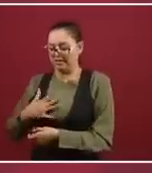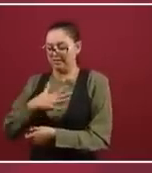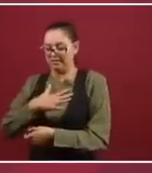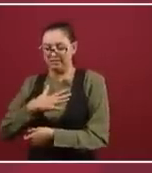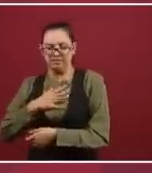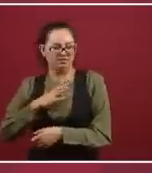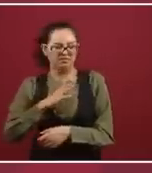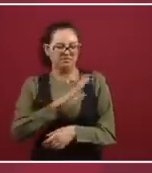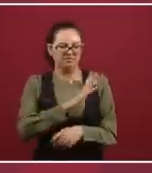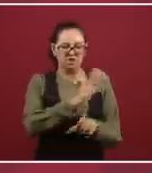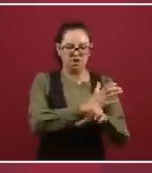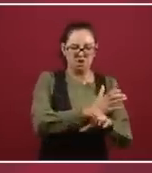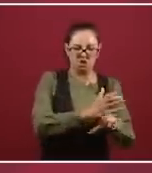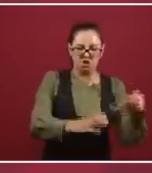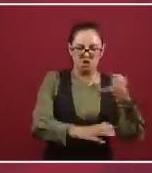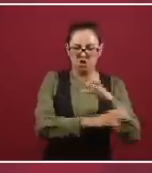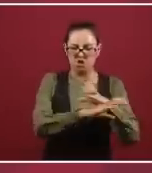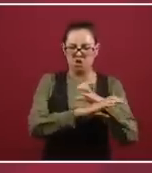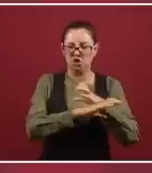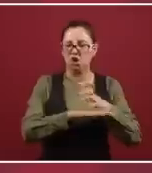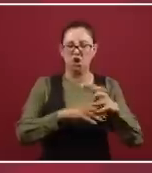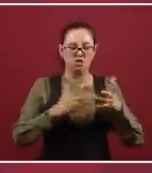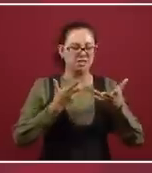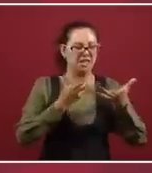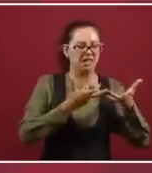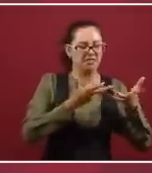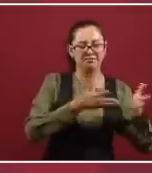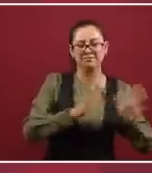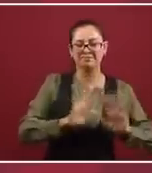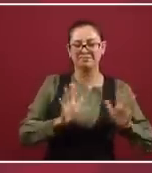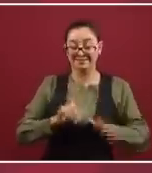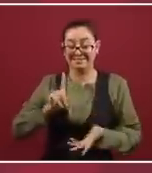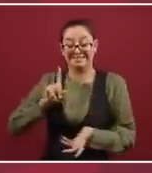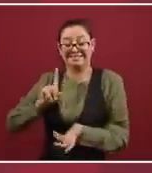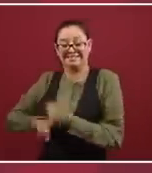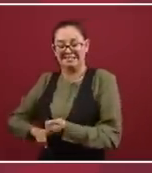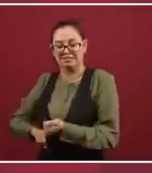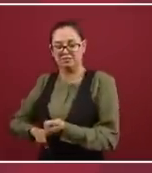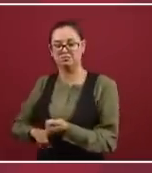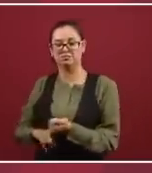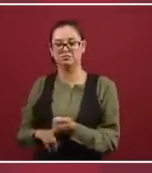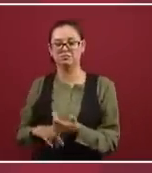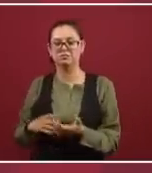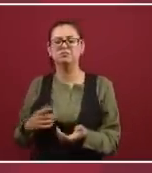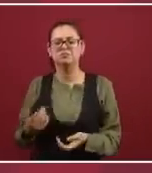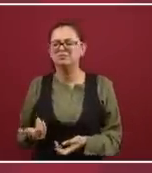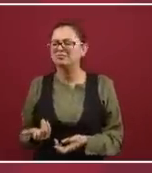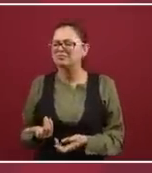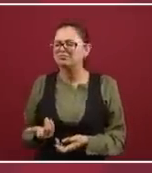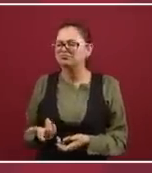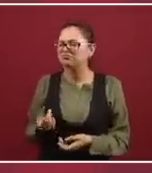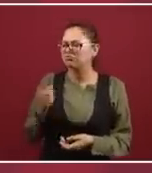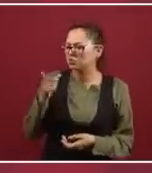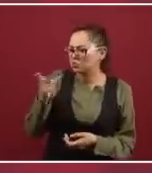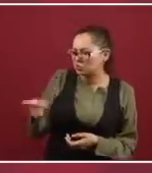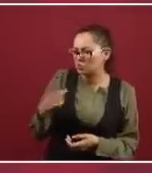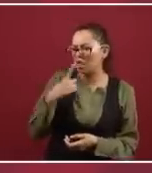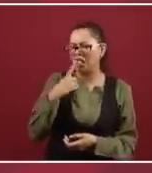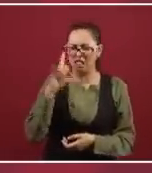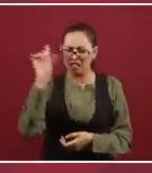tiene que ver más con el bienestar del alma. Es decir, ¿por qué te vas a sentir